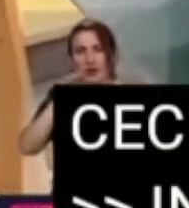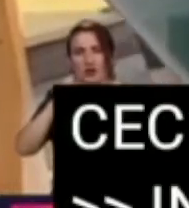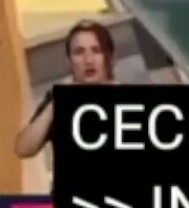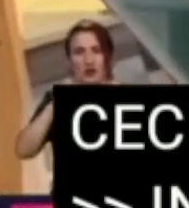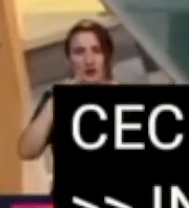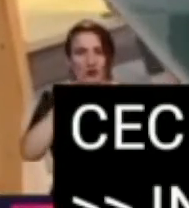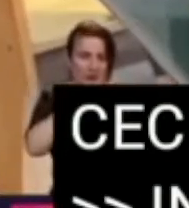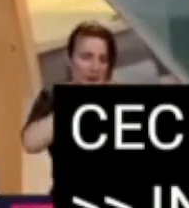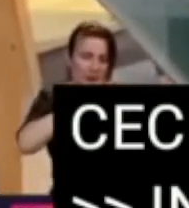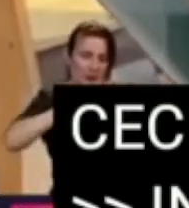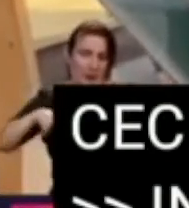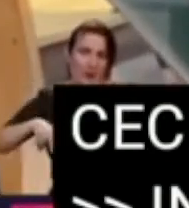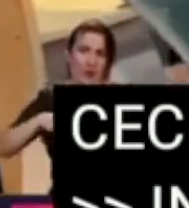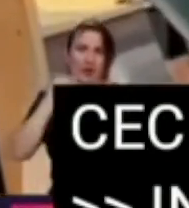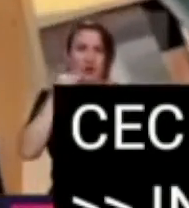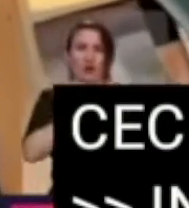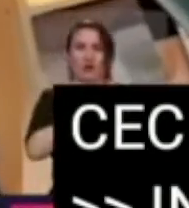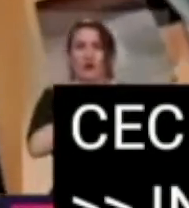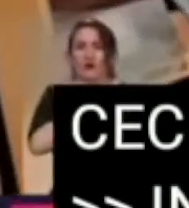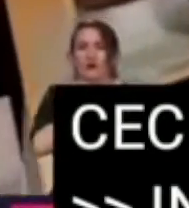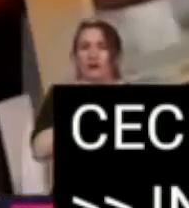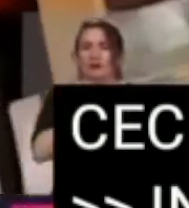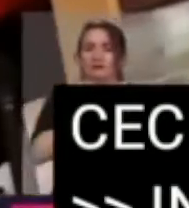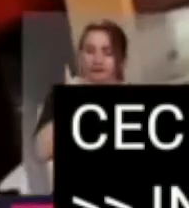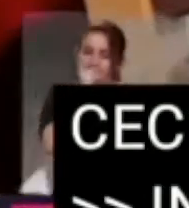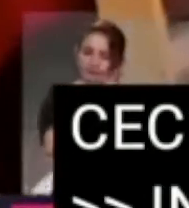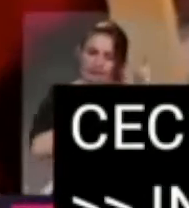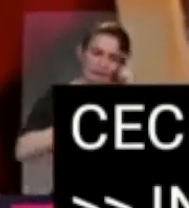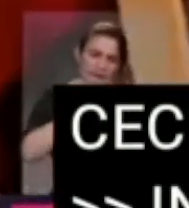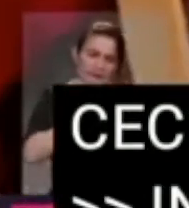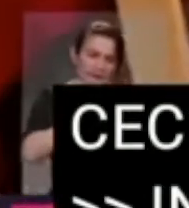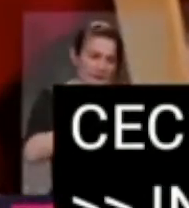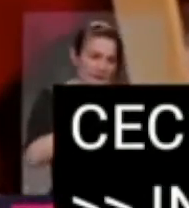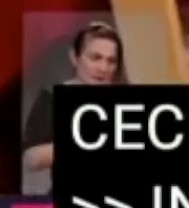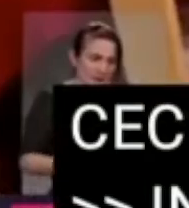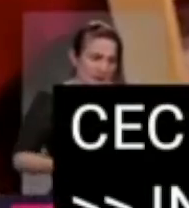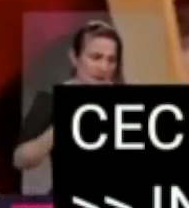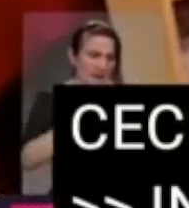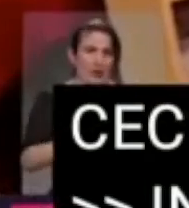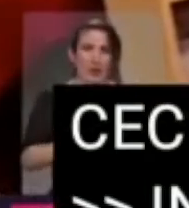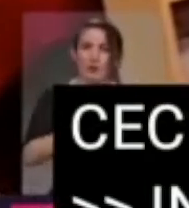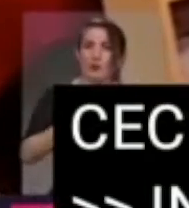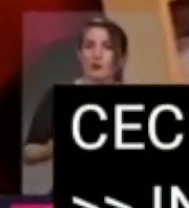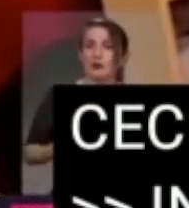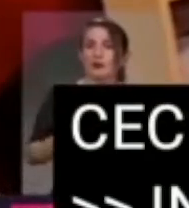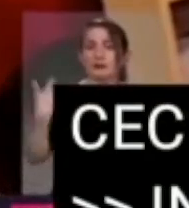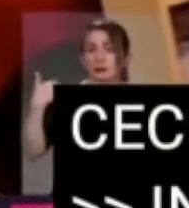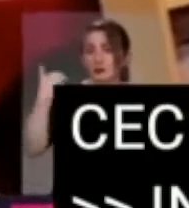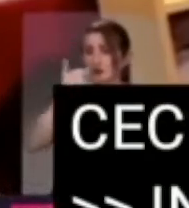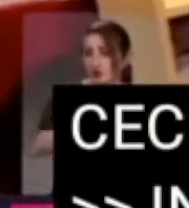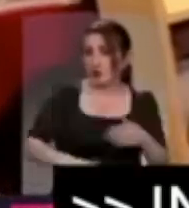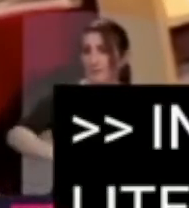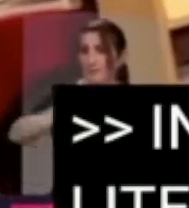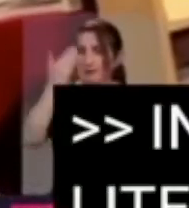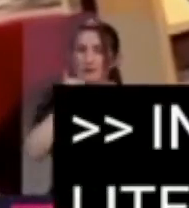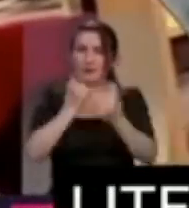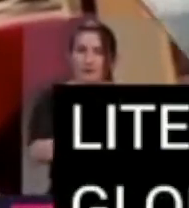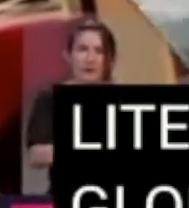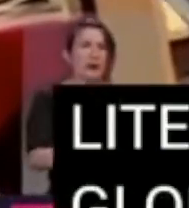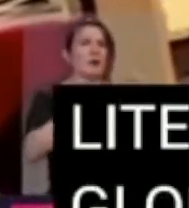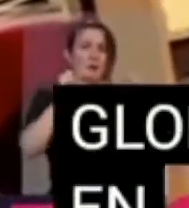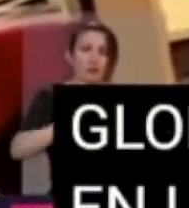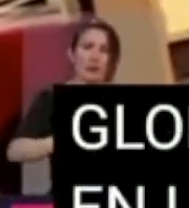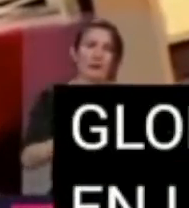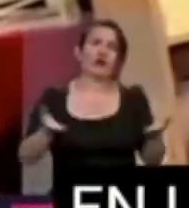Gloria Cecilia Díaz, una novela en la que se reflexiona sobre el significado de la vida y la muerte. Esta es una historia que empieza por el final y que le permite